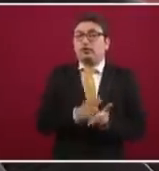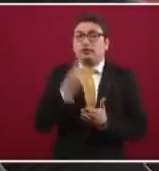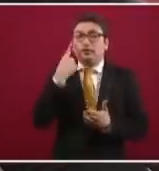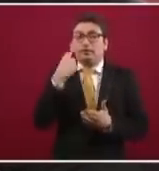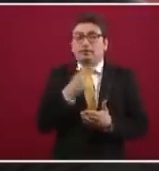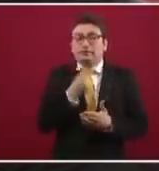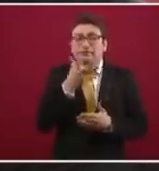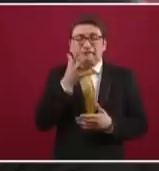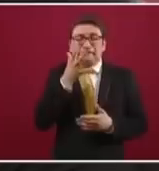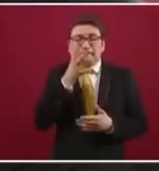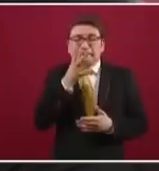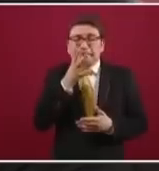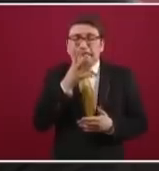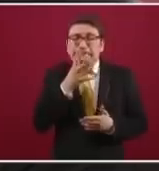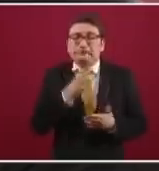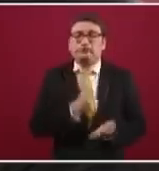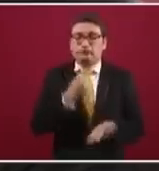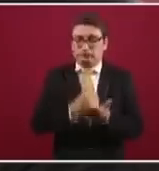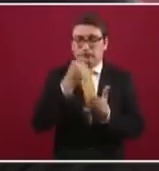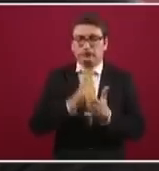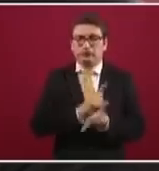a punto de aprobarse.